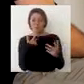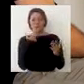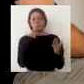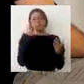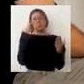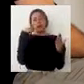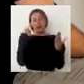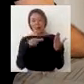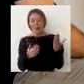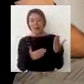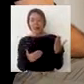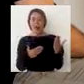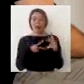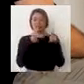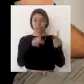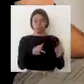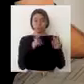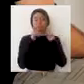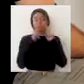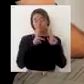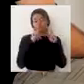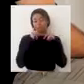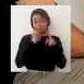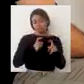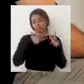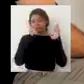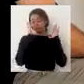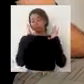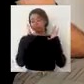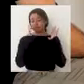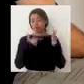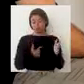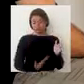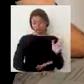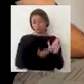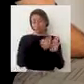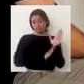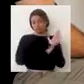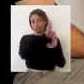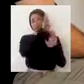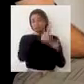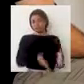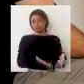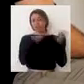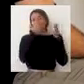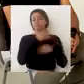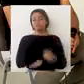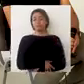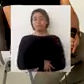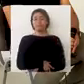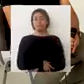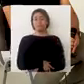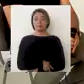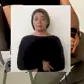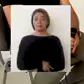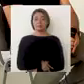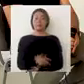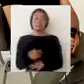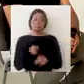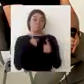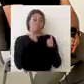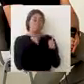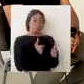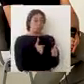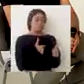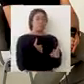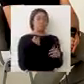pueda trascender y pueda fortalecerse ese escenario creativo que se está dando. Muy bien. Volvamos